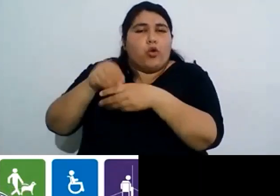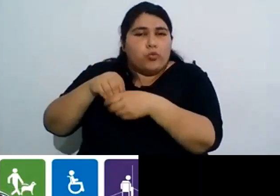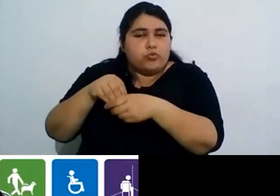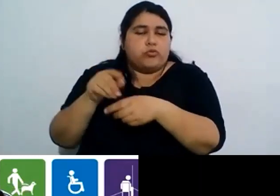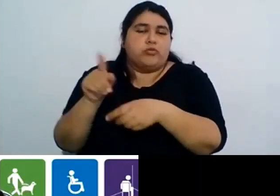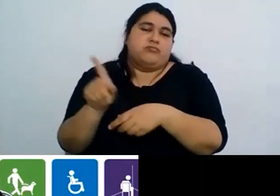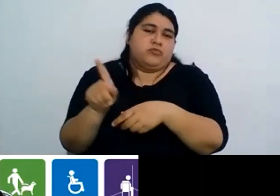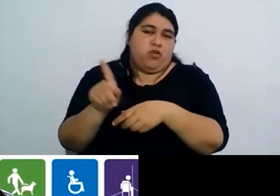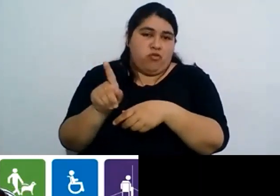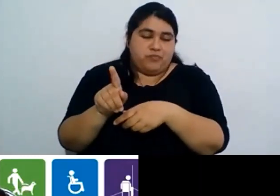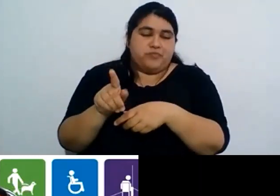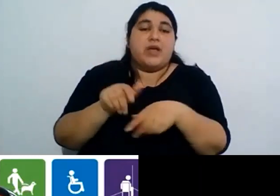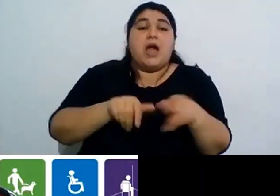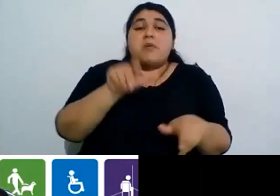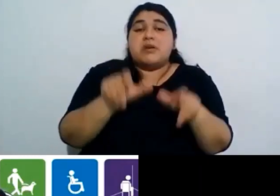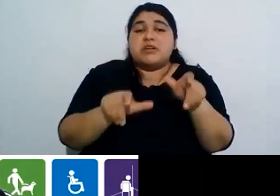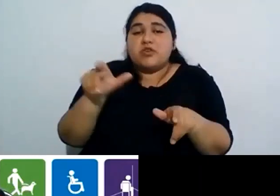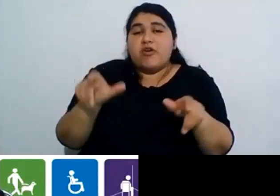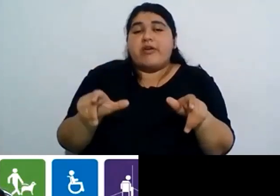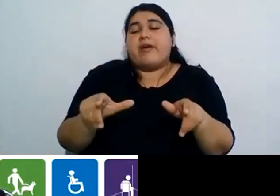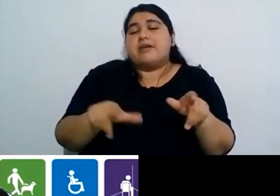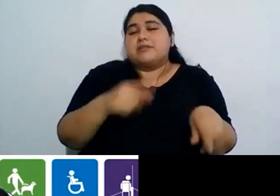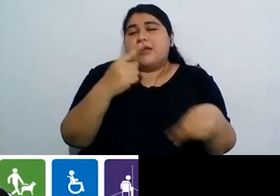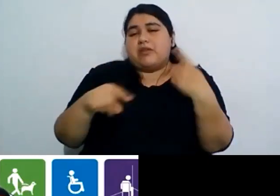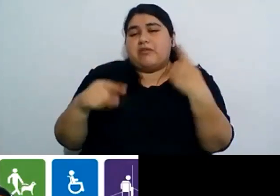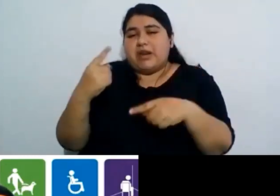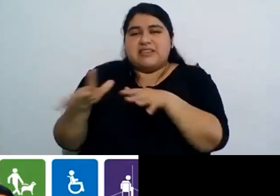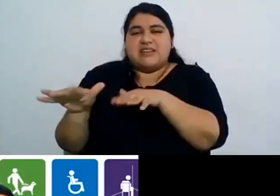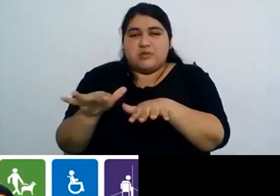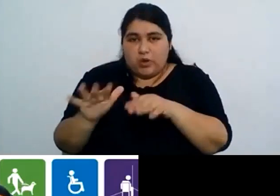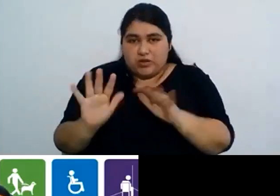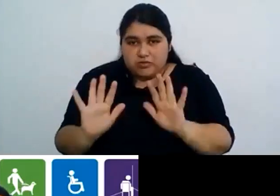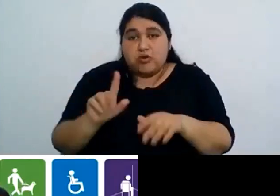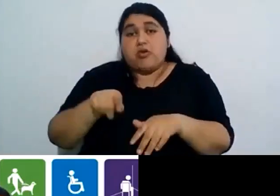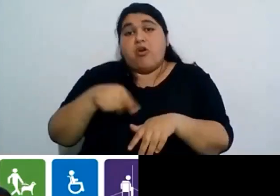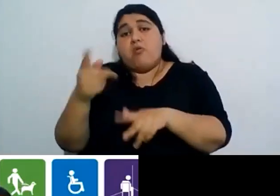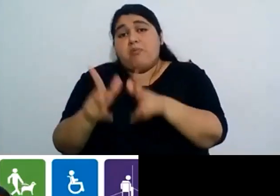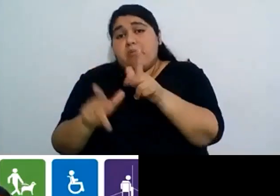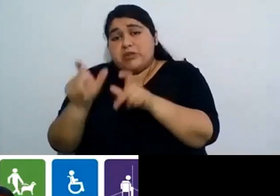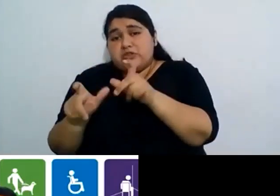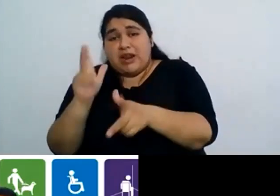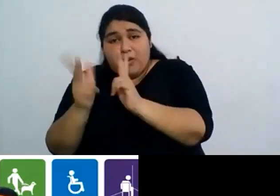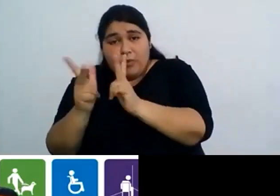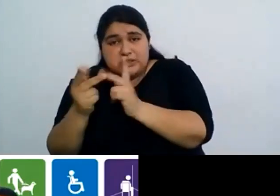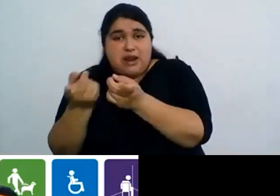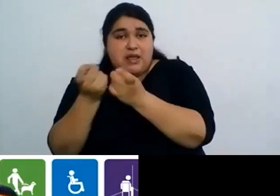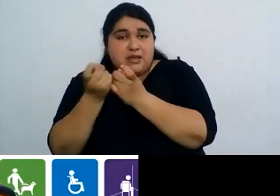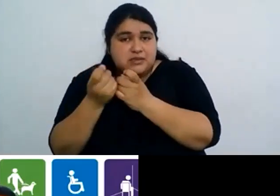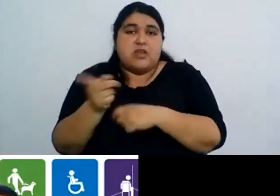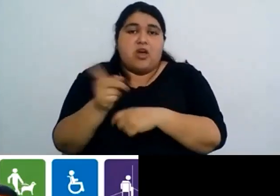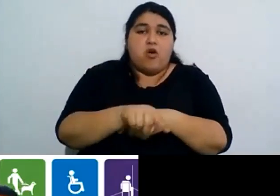hay personas que tienen diferentes casos, ¿no? Unos que necesitan lengua de señas, otros que necesitan verbalizadores, otros que necesitan